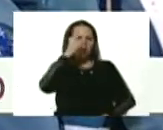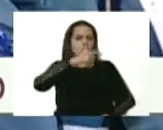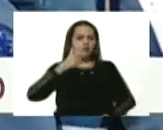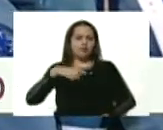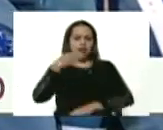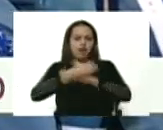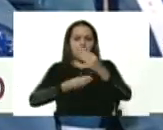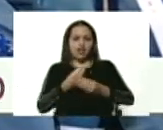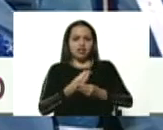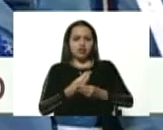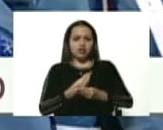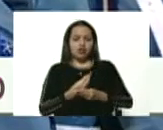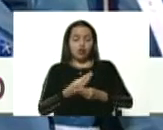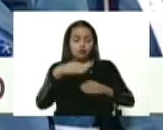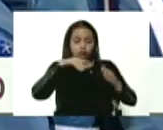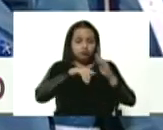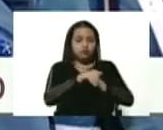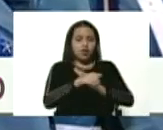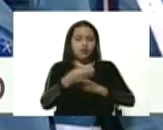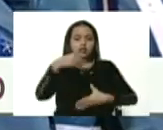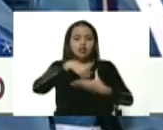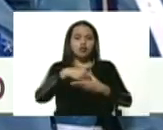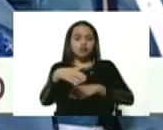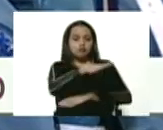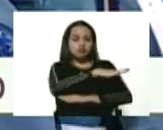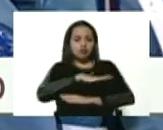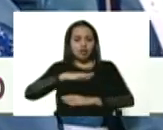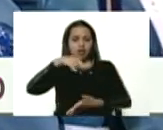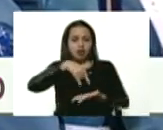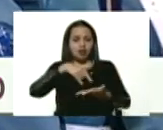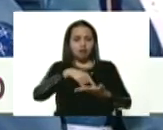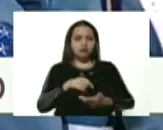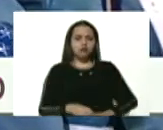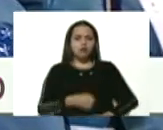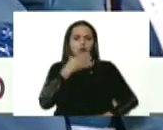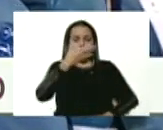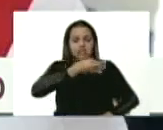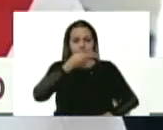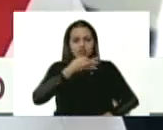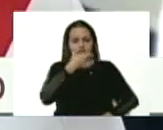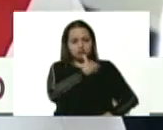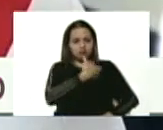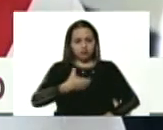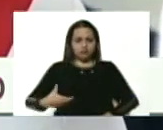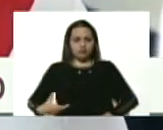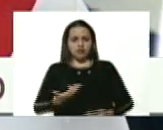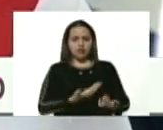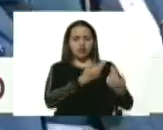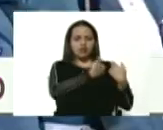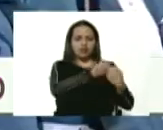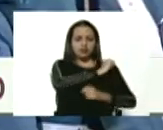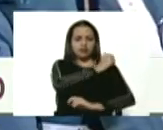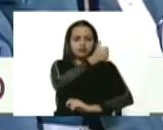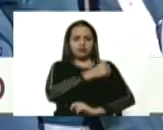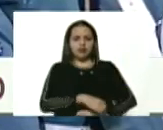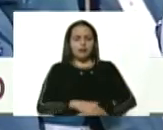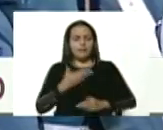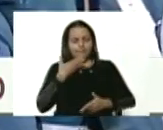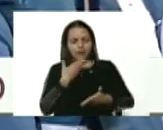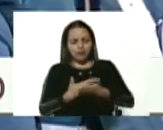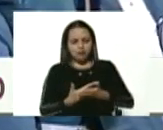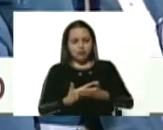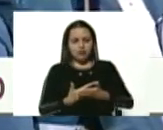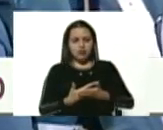cuartel en la sabana perenne de Carabobo. Buenas tardes, mi comandante en jefe. Buenas tardes. Permiso para hablar con usted